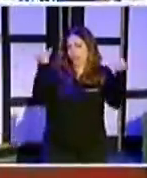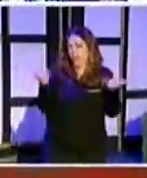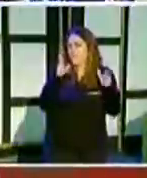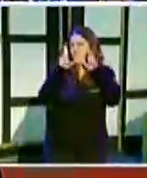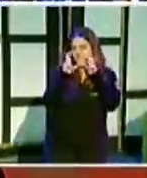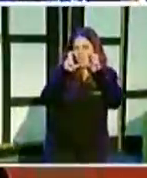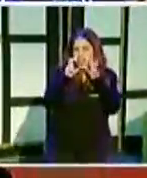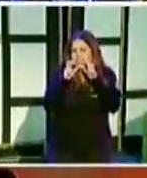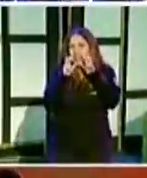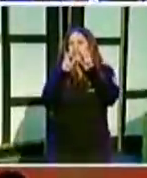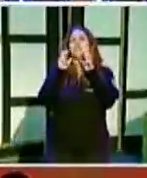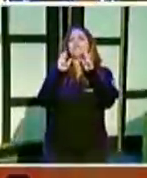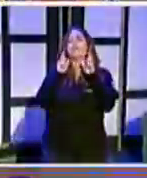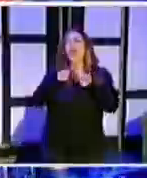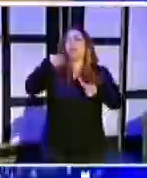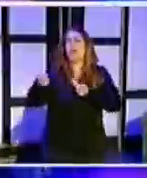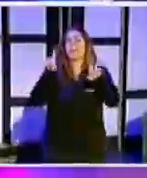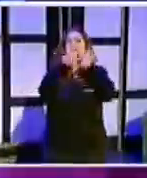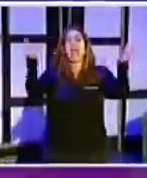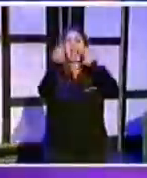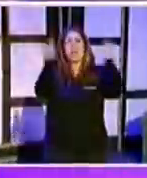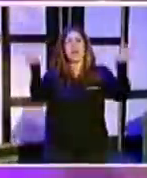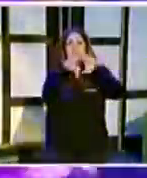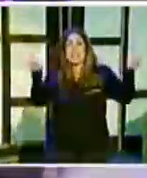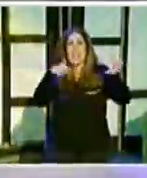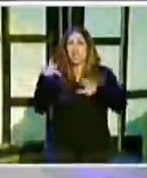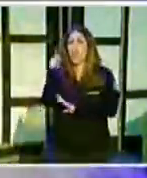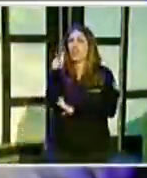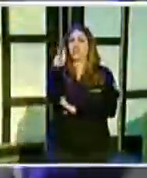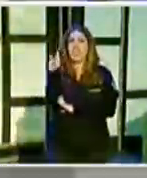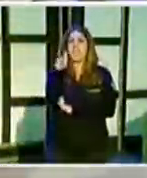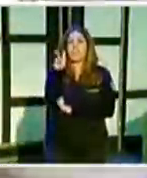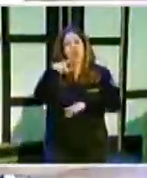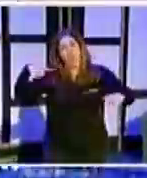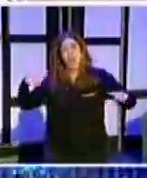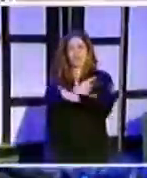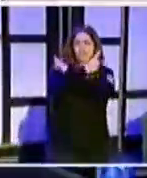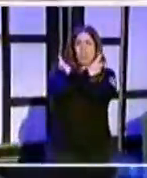Y te explico el por qué nuestras empresas ponen los derechos siempre del revés.